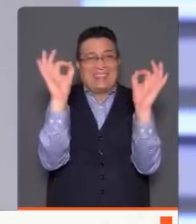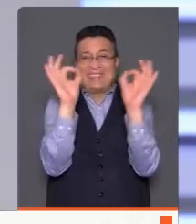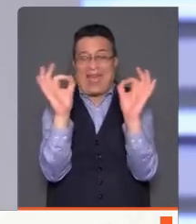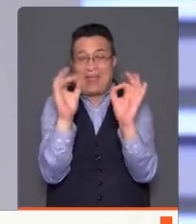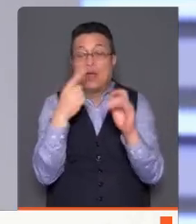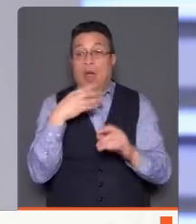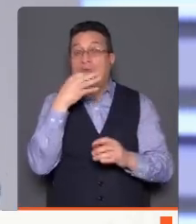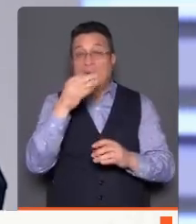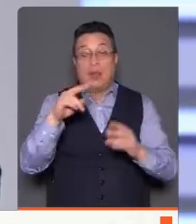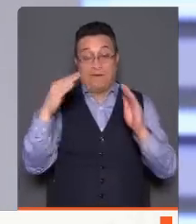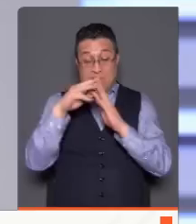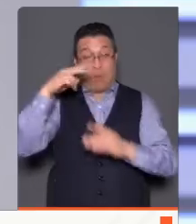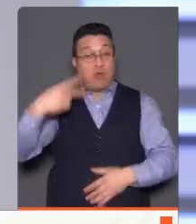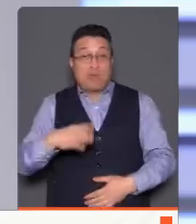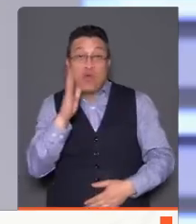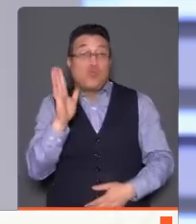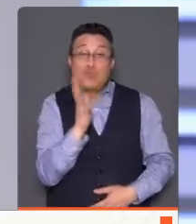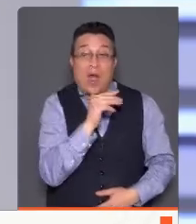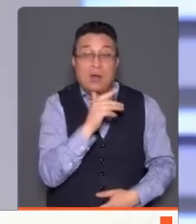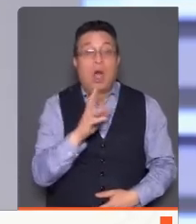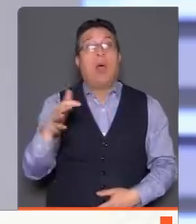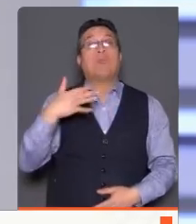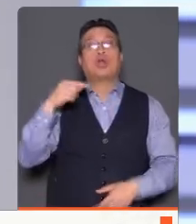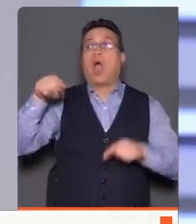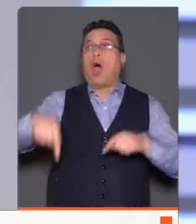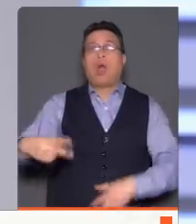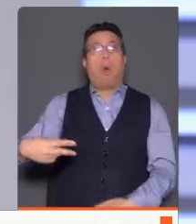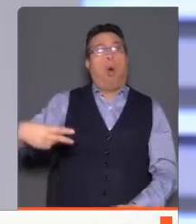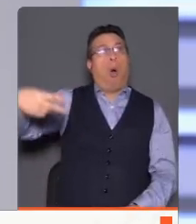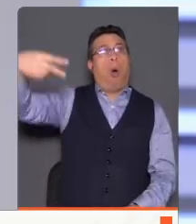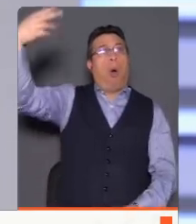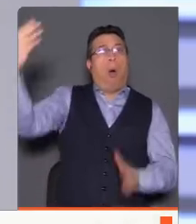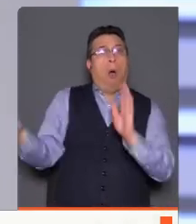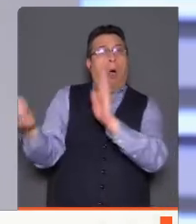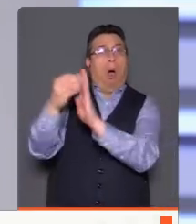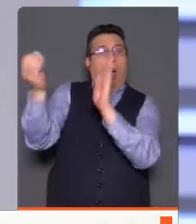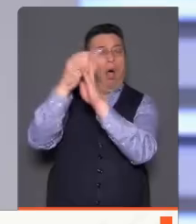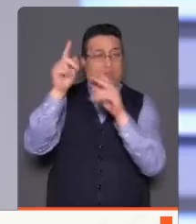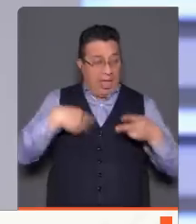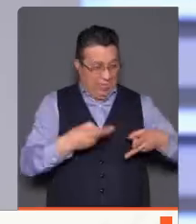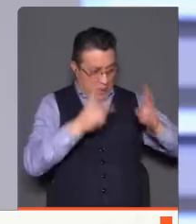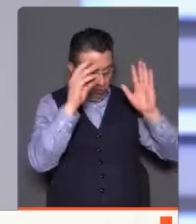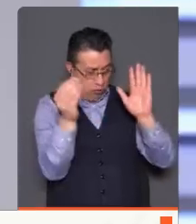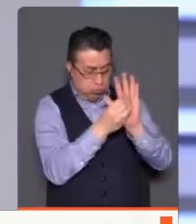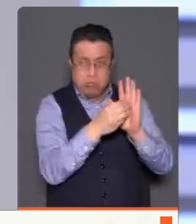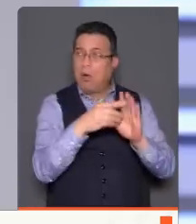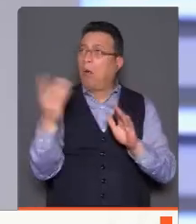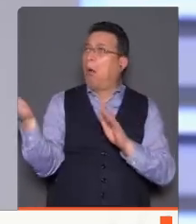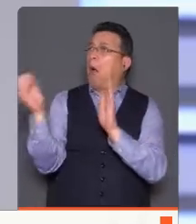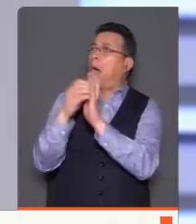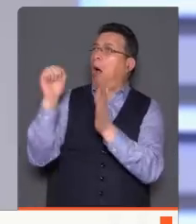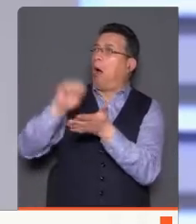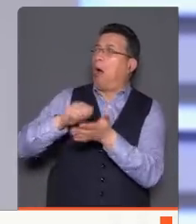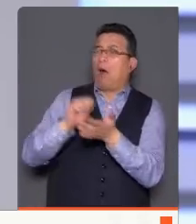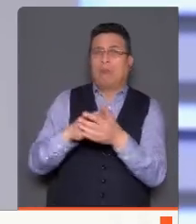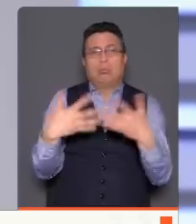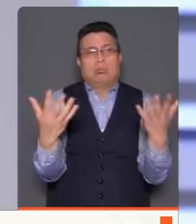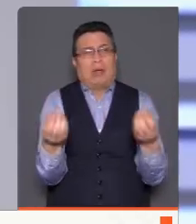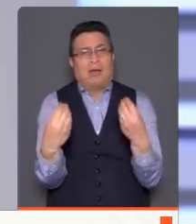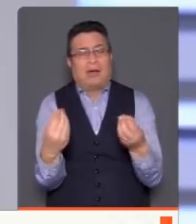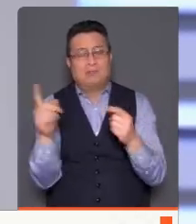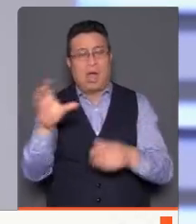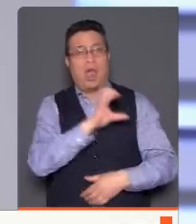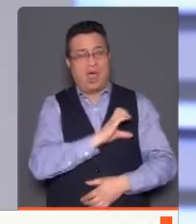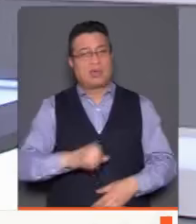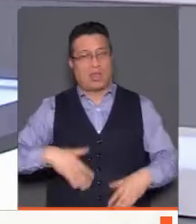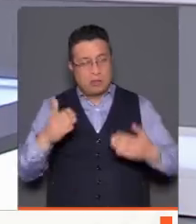la vivienda propia, ¿por qué ahora es un escándalo que por primera vez sea un derecho, se defina cómo puede ser y el Estado le otorgue?